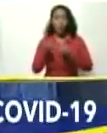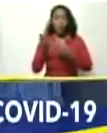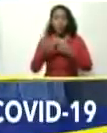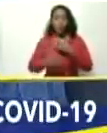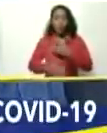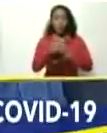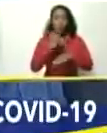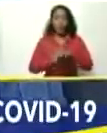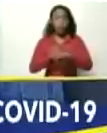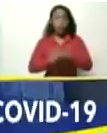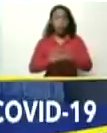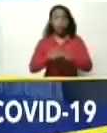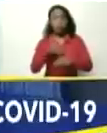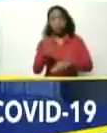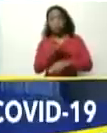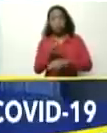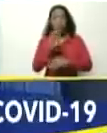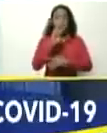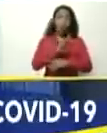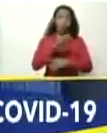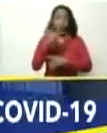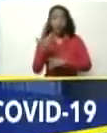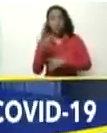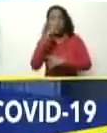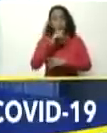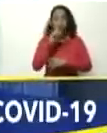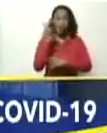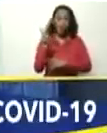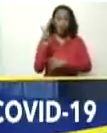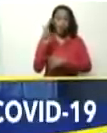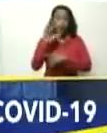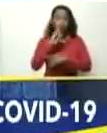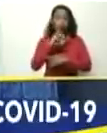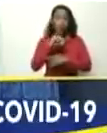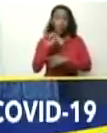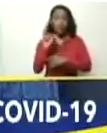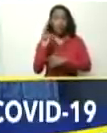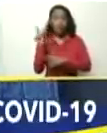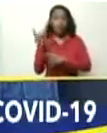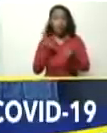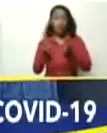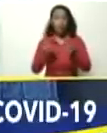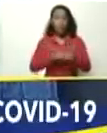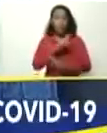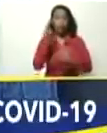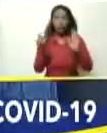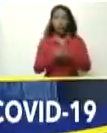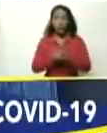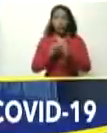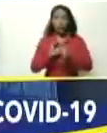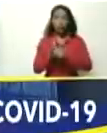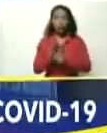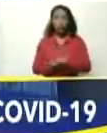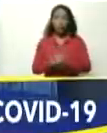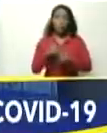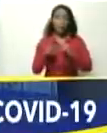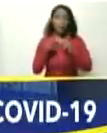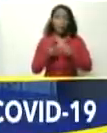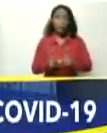del tiempo. Probablemente de 2 a 3 años se plantea la OMS el control total del coronavirus, pero